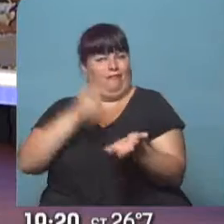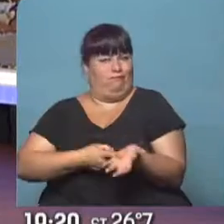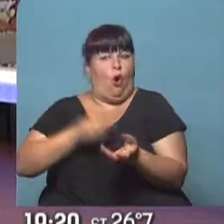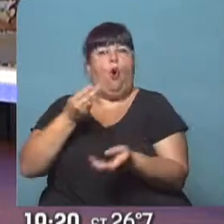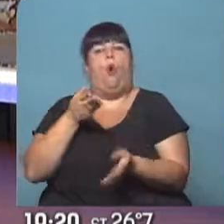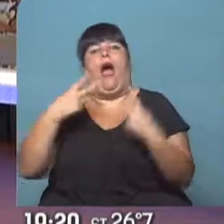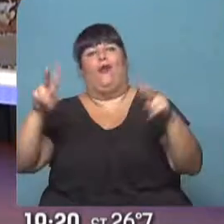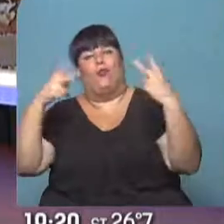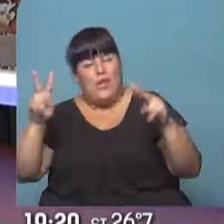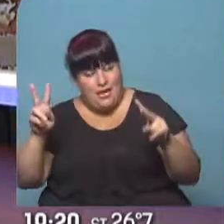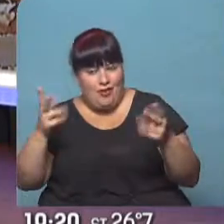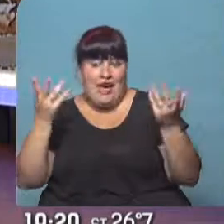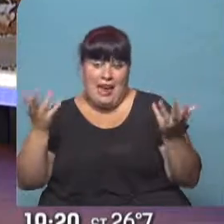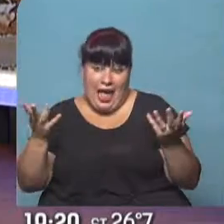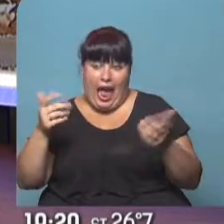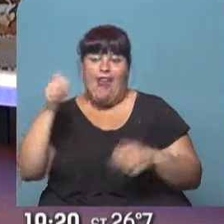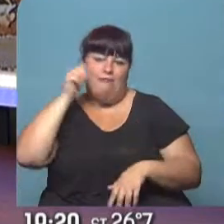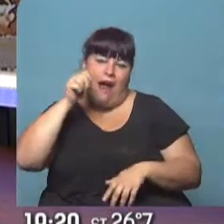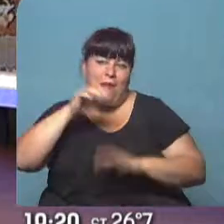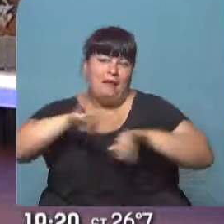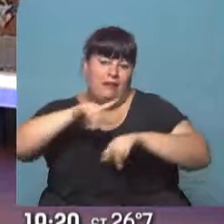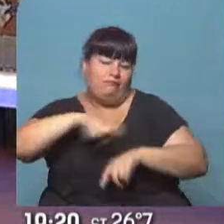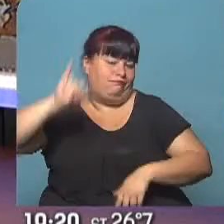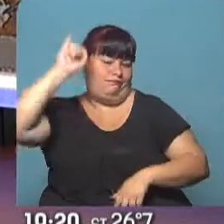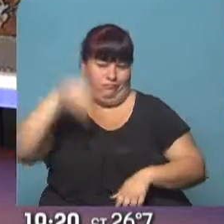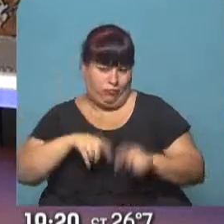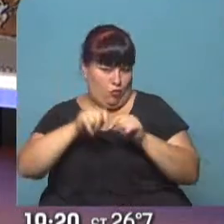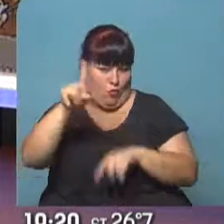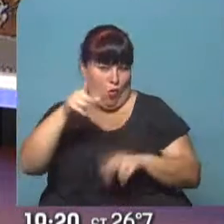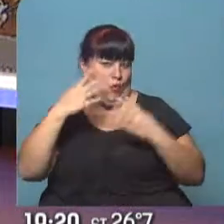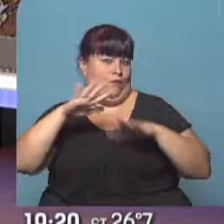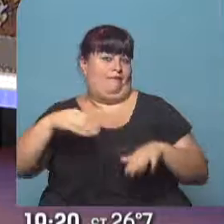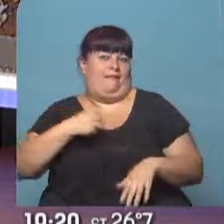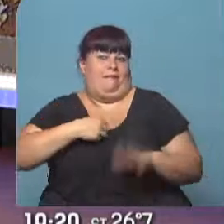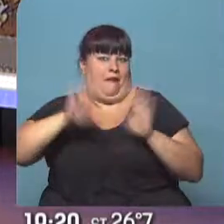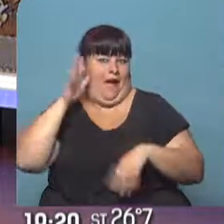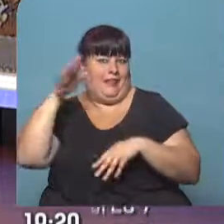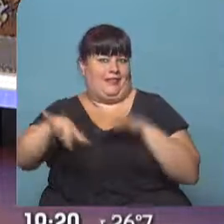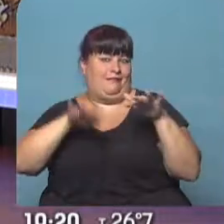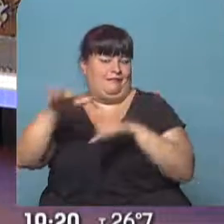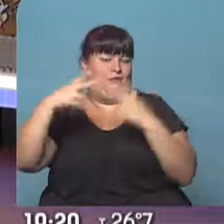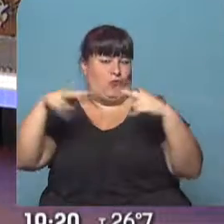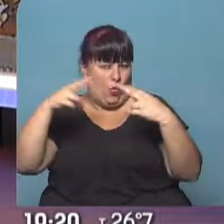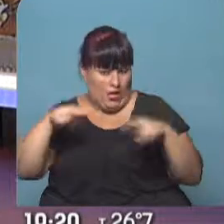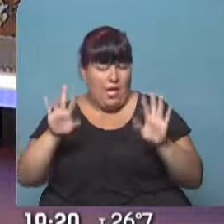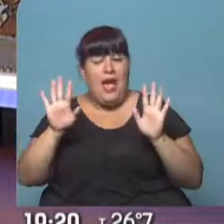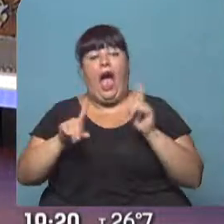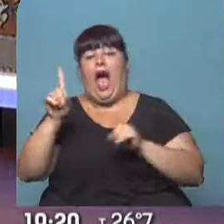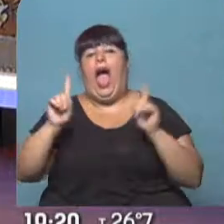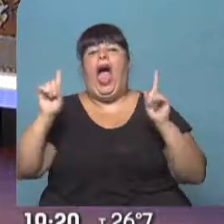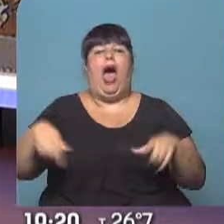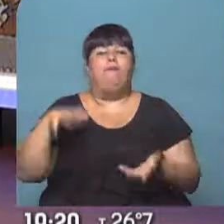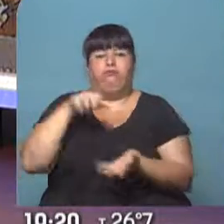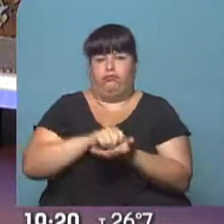o el destino turístico. Obviamente que la costa atlántica por excelencia es uno de los lugares preferidos y elegidos por los turistas, pero muchos no tienen